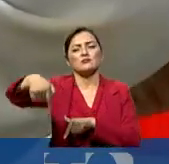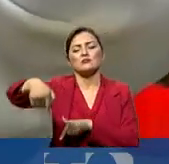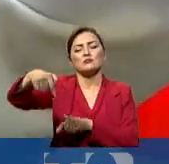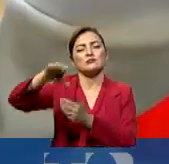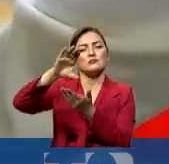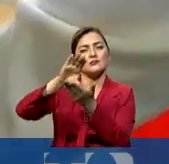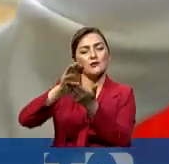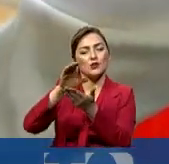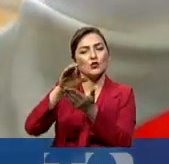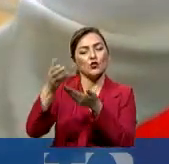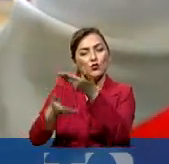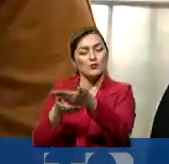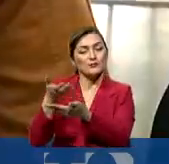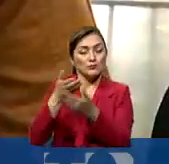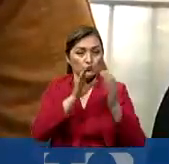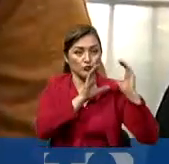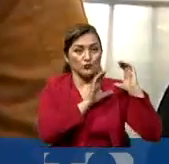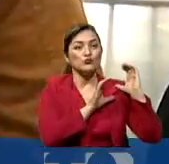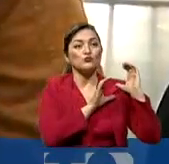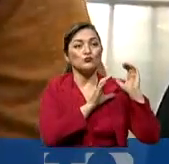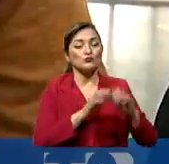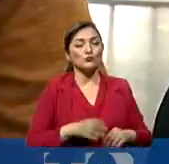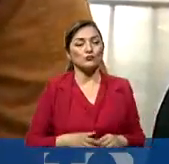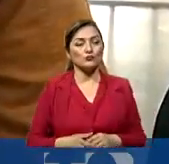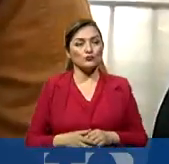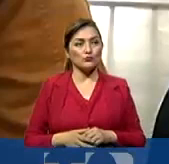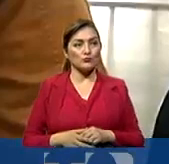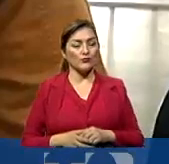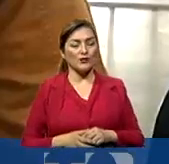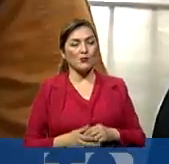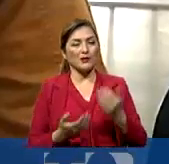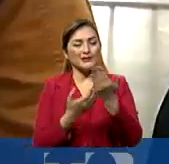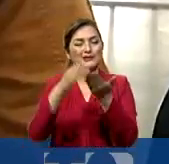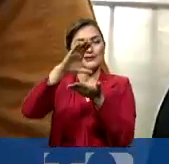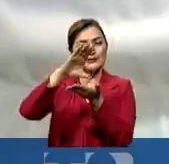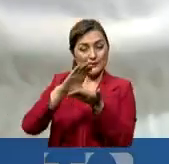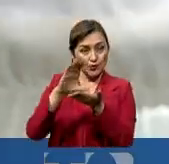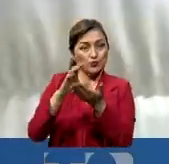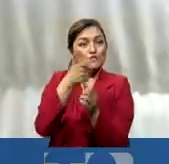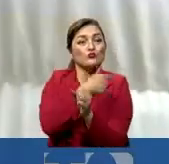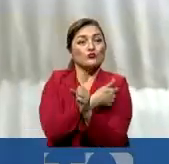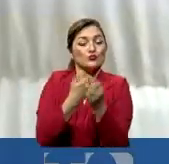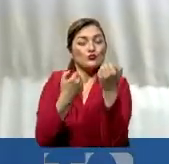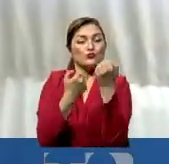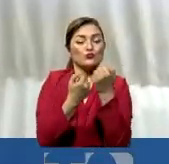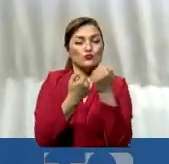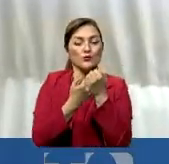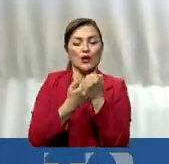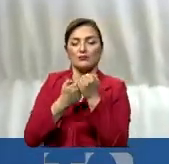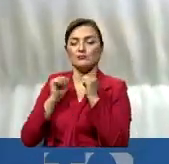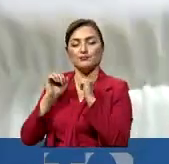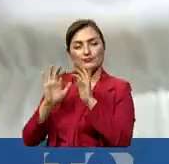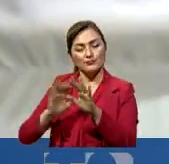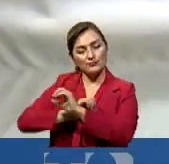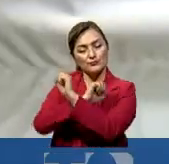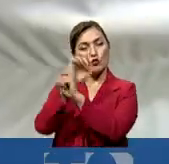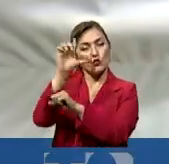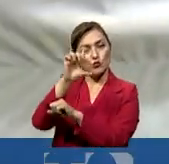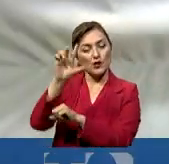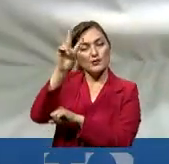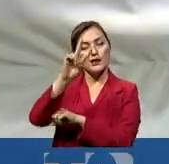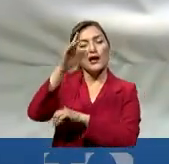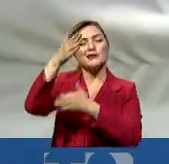empresa privada, habilitado este punto de vacunación de lunes a viernes de 10 de la mañana a 4 de la tarde. Y respondiendo a su